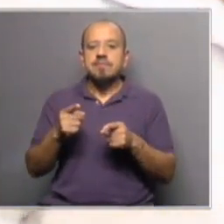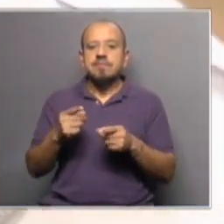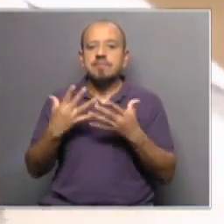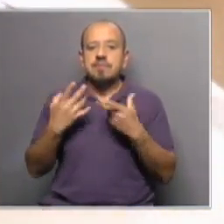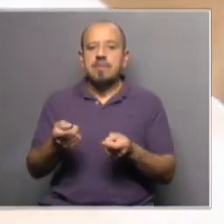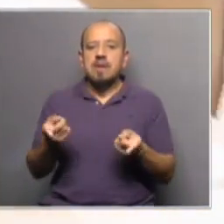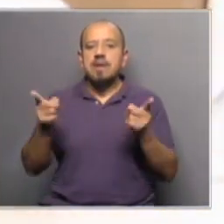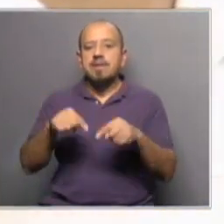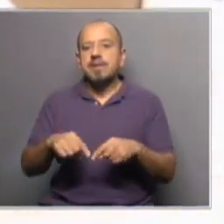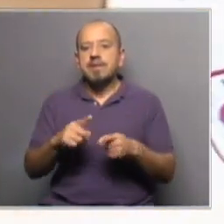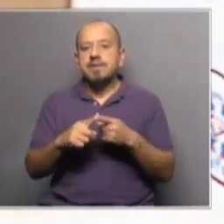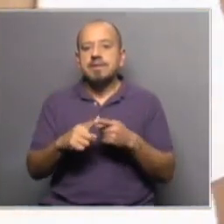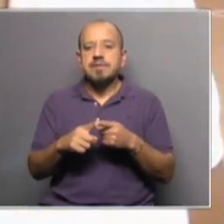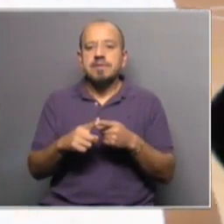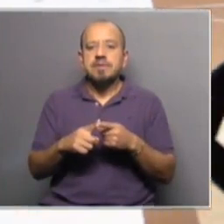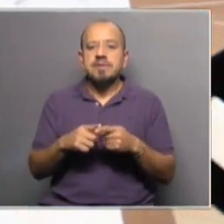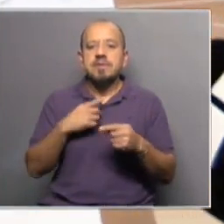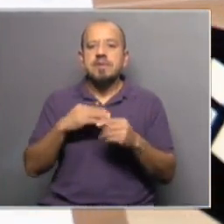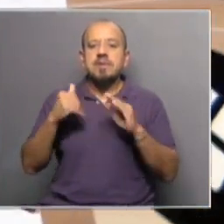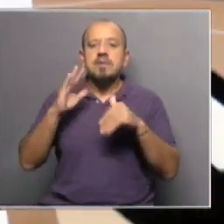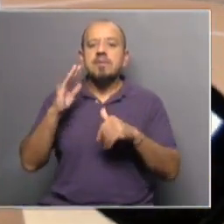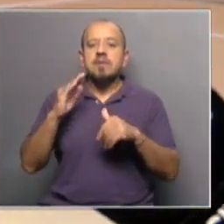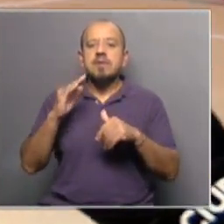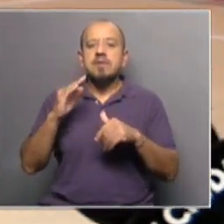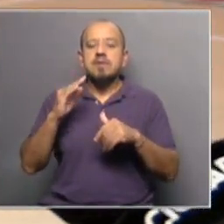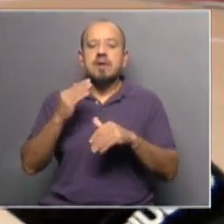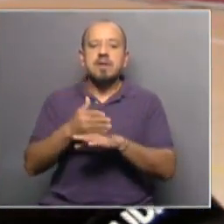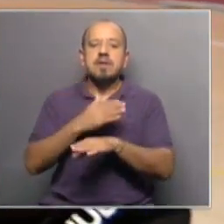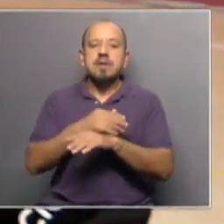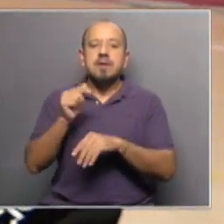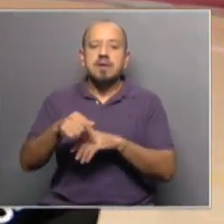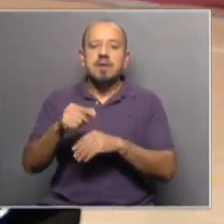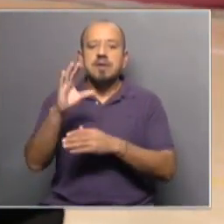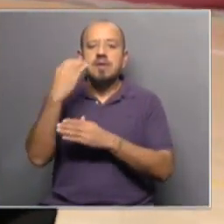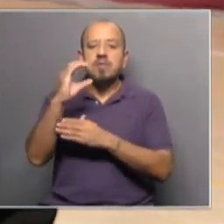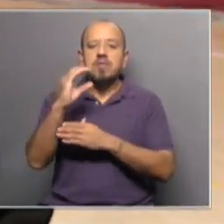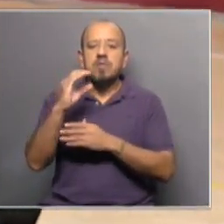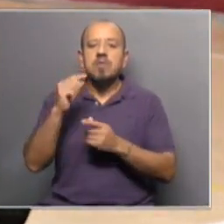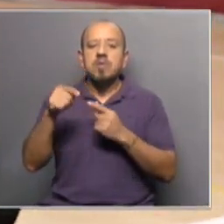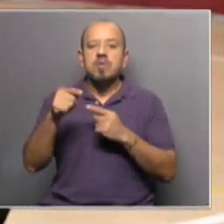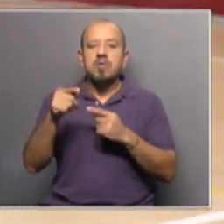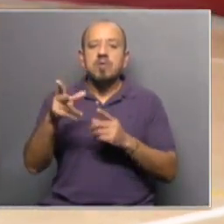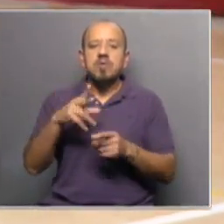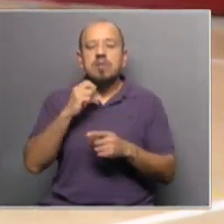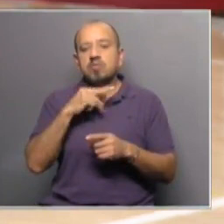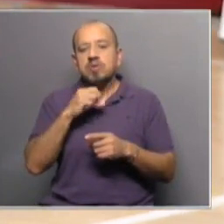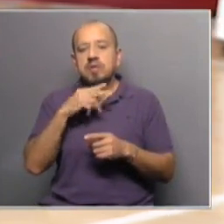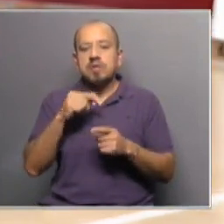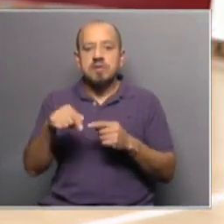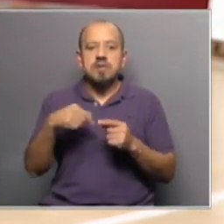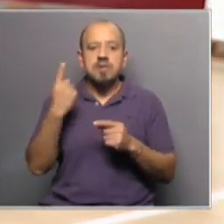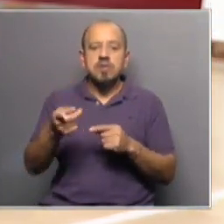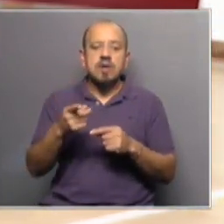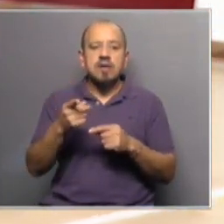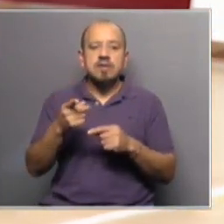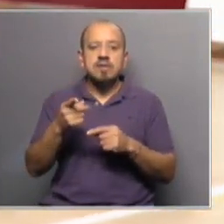poquito se van acercando, es mucha más la llegada que había antes y acá en el club son re receptivos con las chiquilinas, es más, en las otras